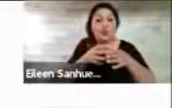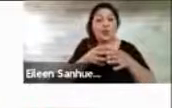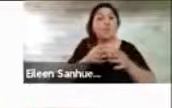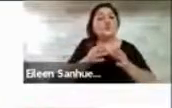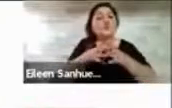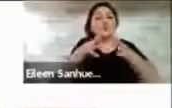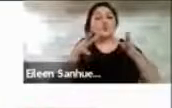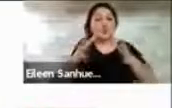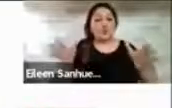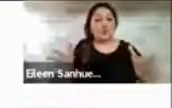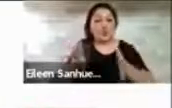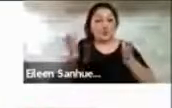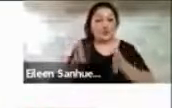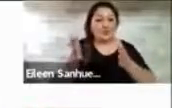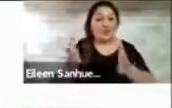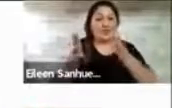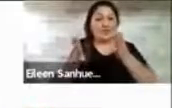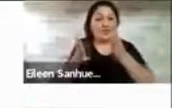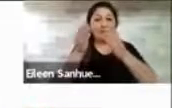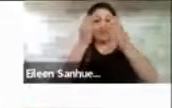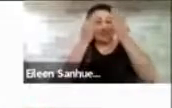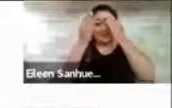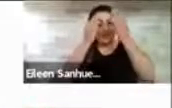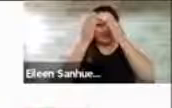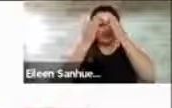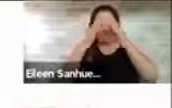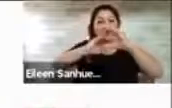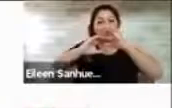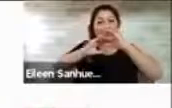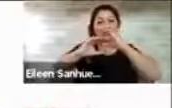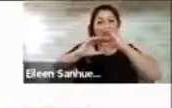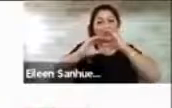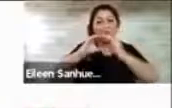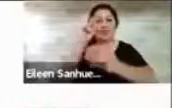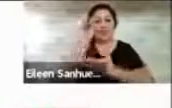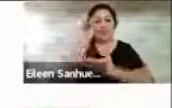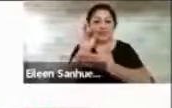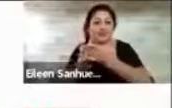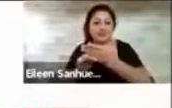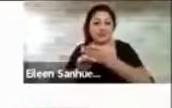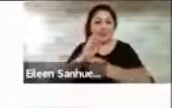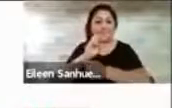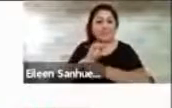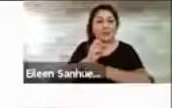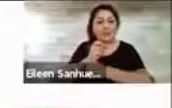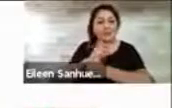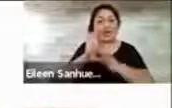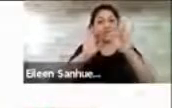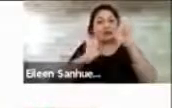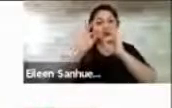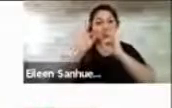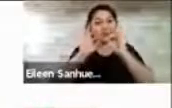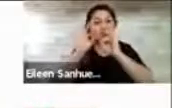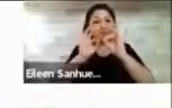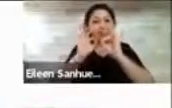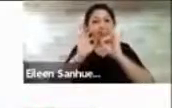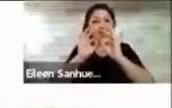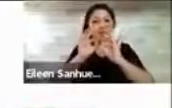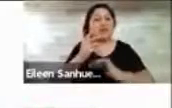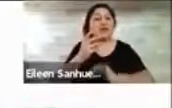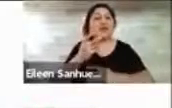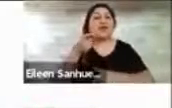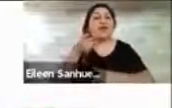motivado. Venimos de la psicología, la comunicación, el diseño, la pedagogía, la ingeniería. Y que hayan esas disciplinas